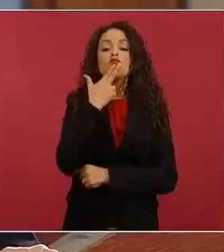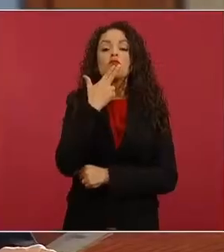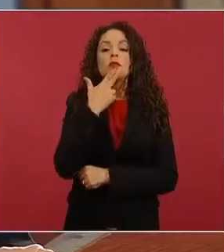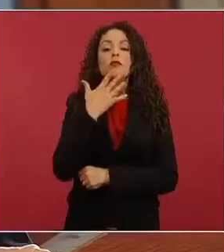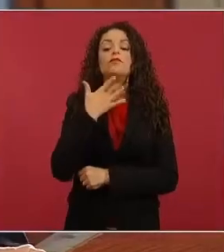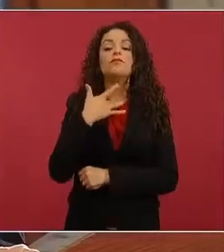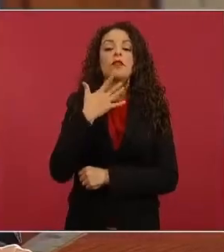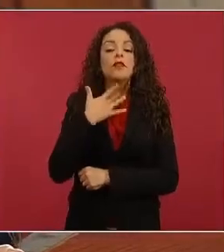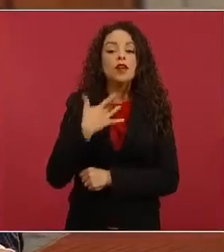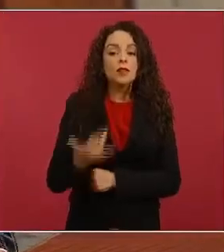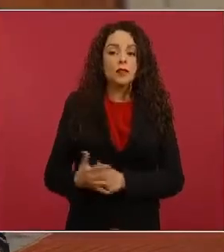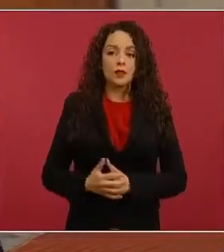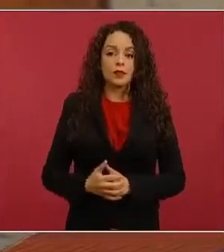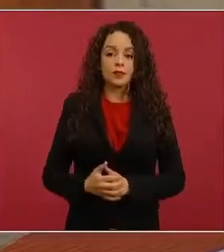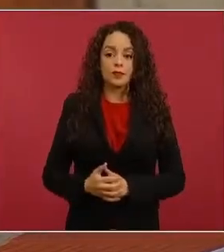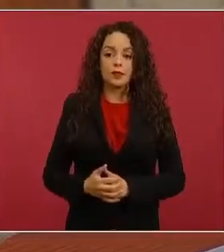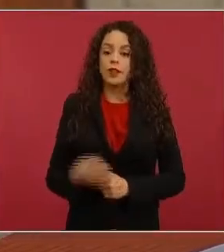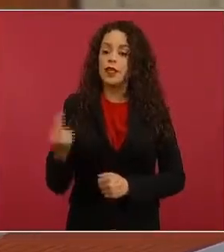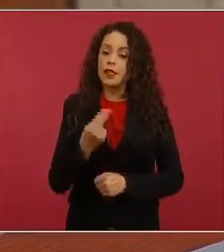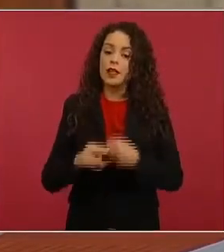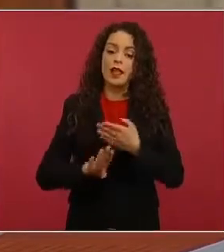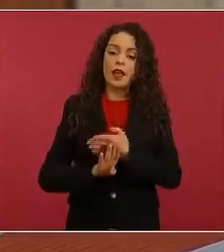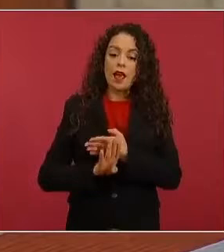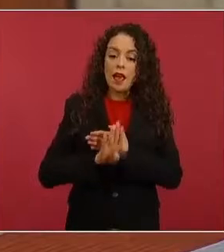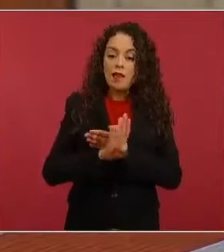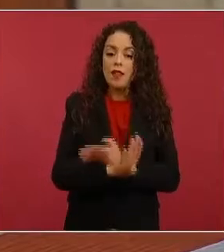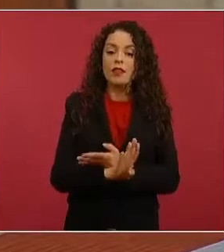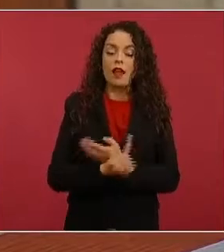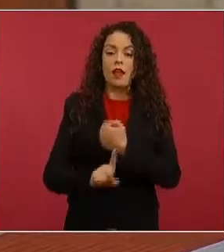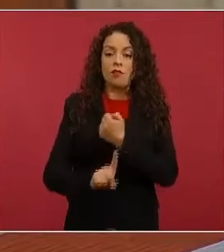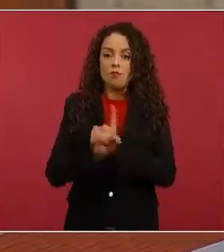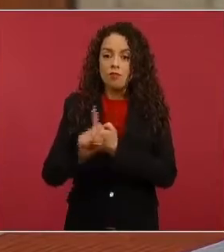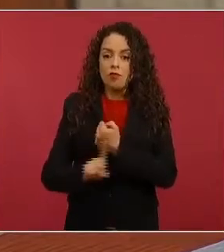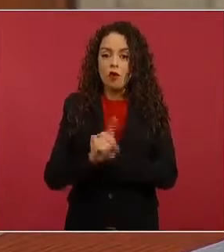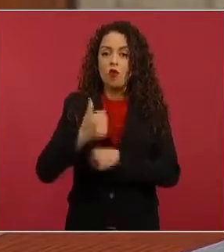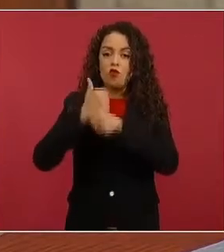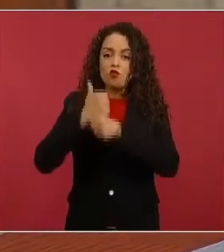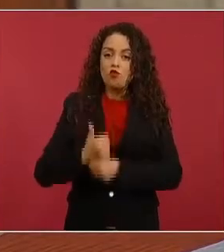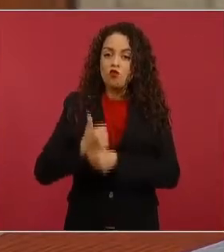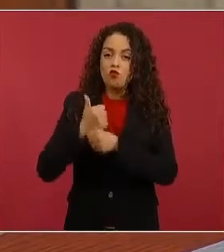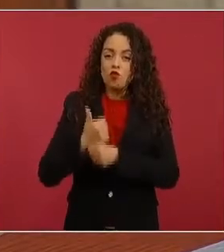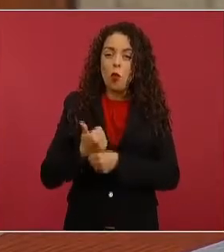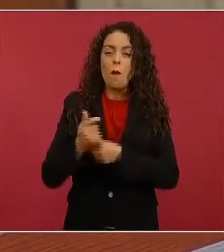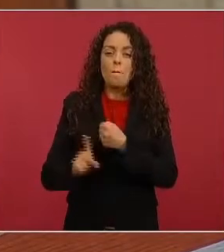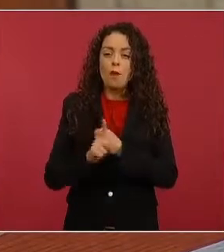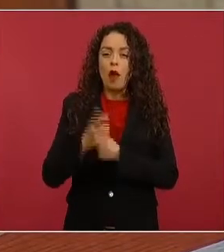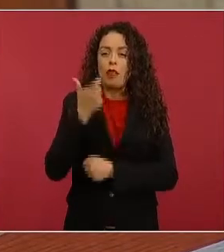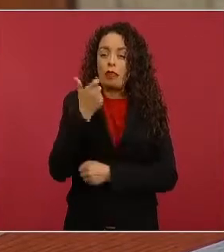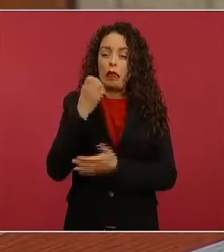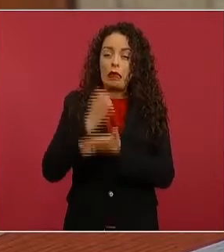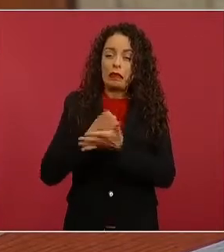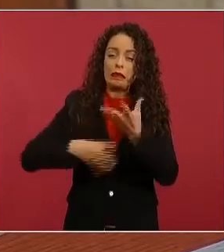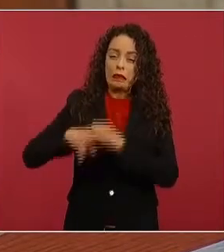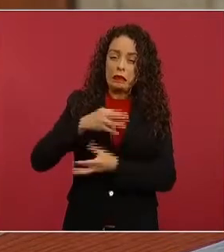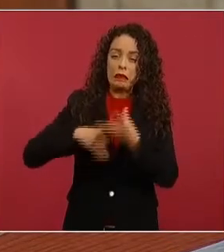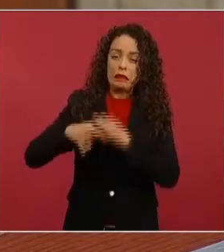Queremos evitar situaciones como la crisis que vivió Texas en